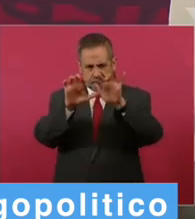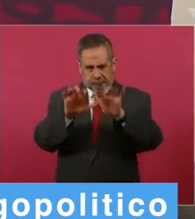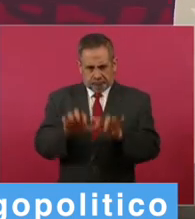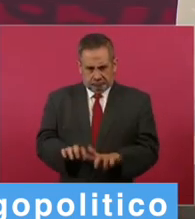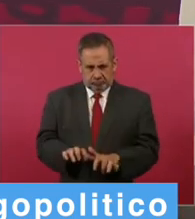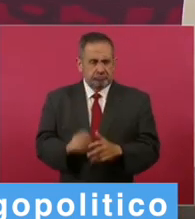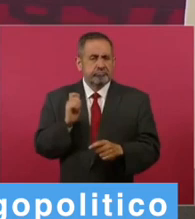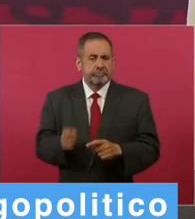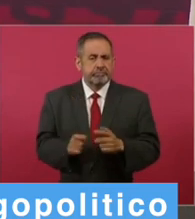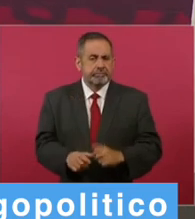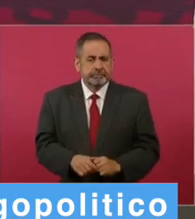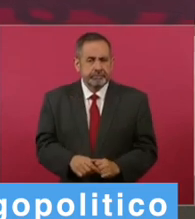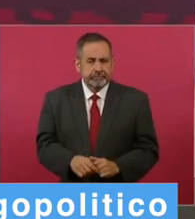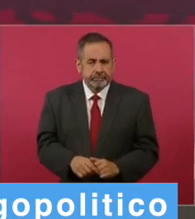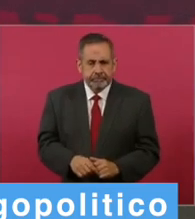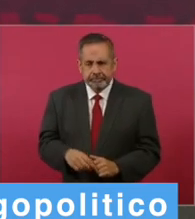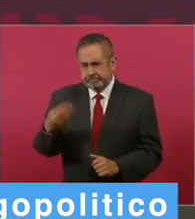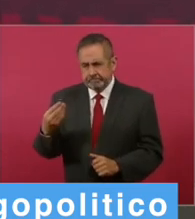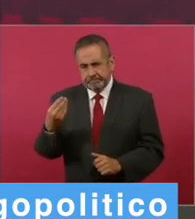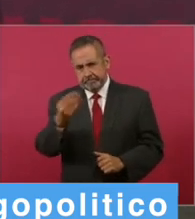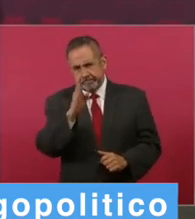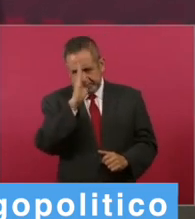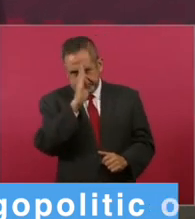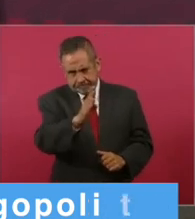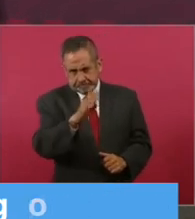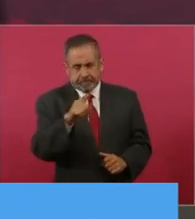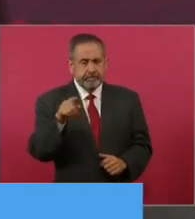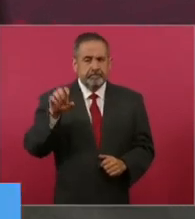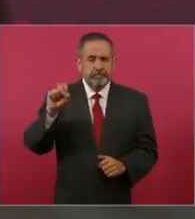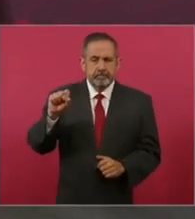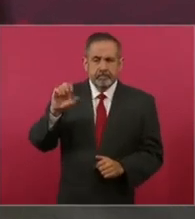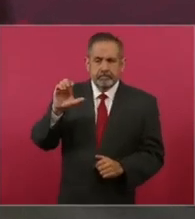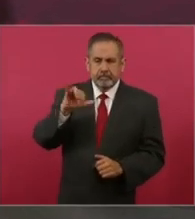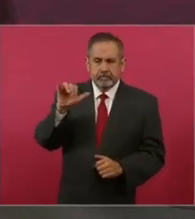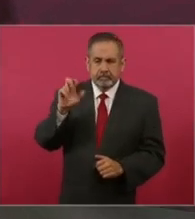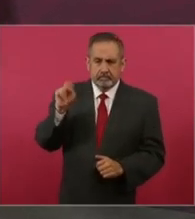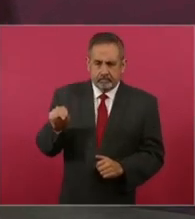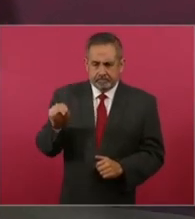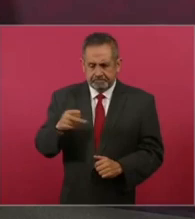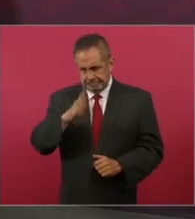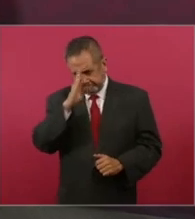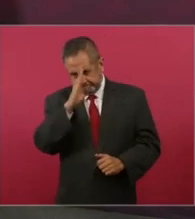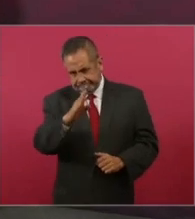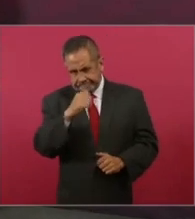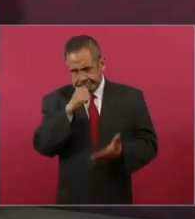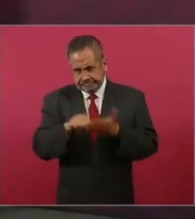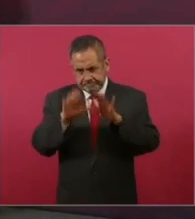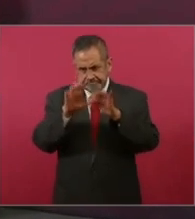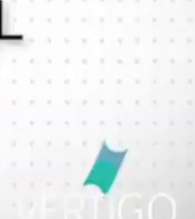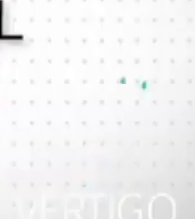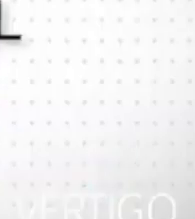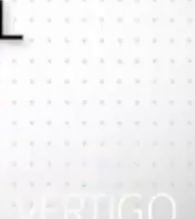de las 60 instaladas, para que al final de su sexenio la Comisión Federal de Electricidad genere el 60% de la energía que requiere